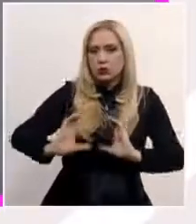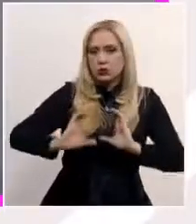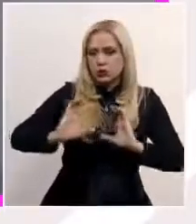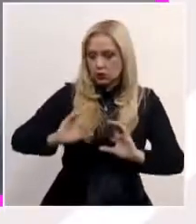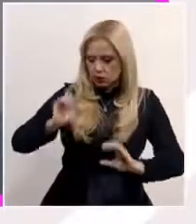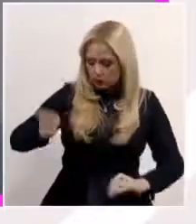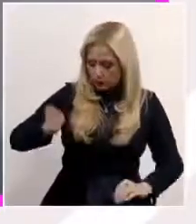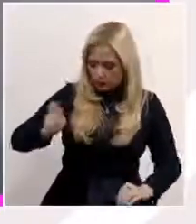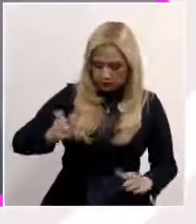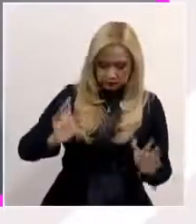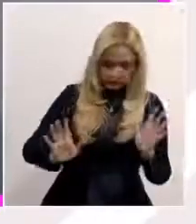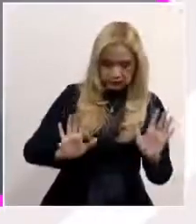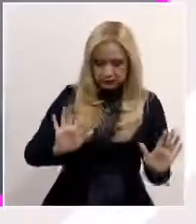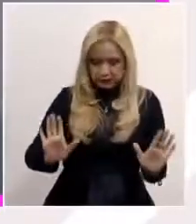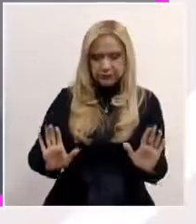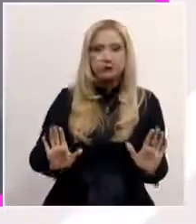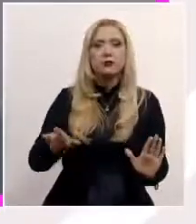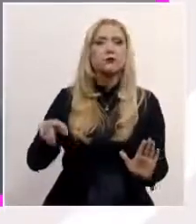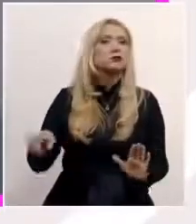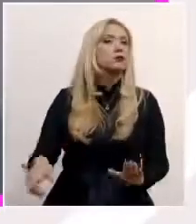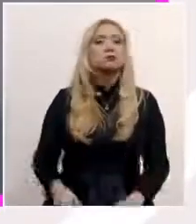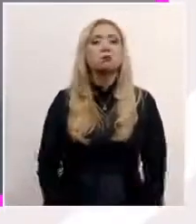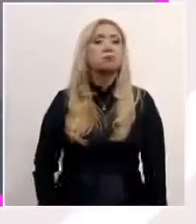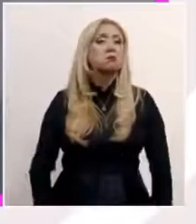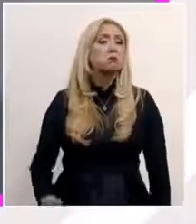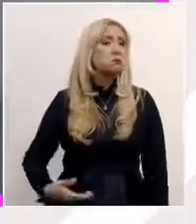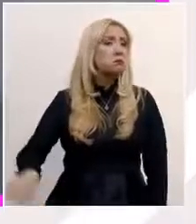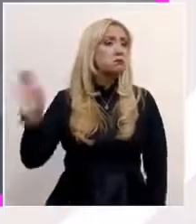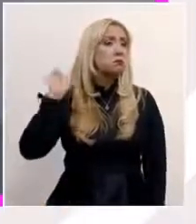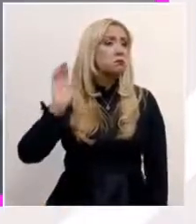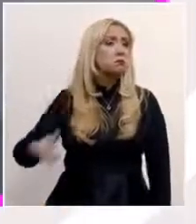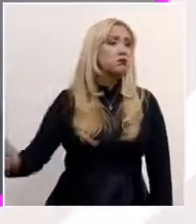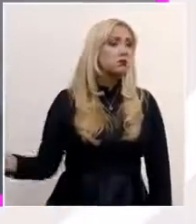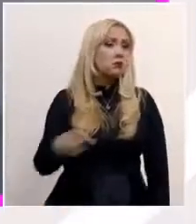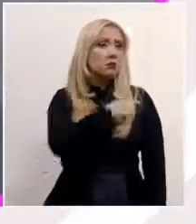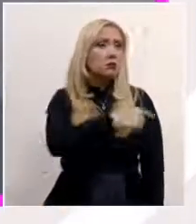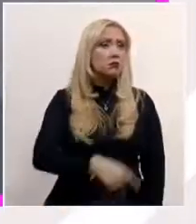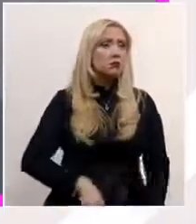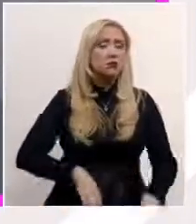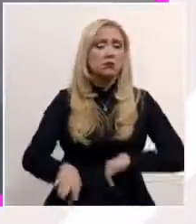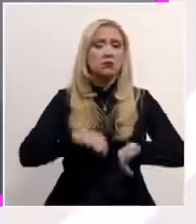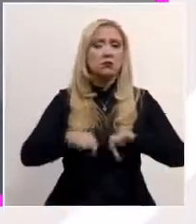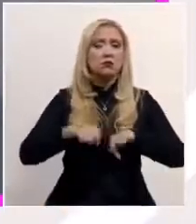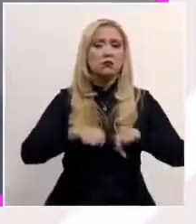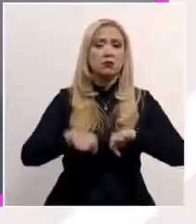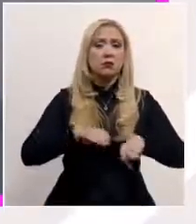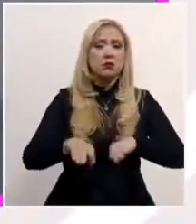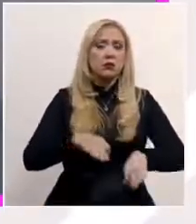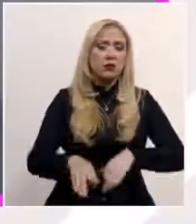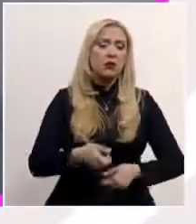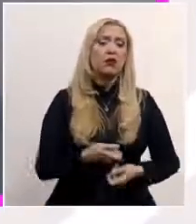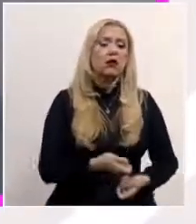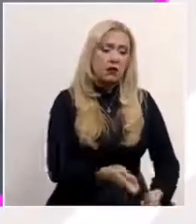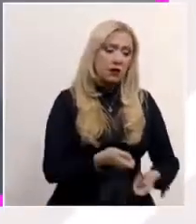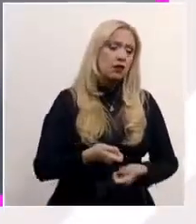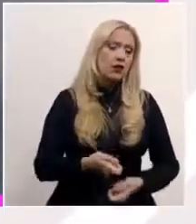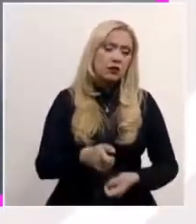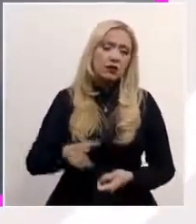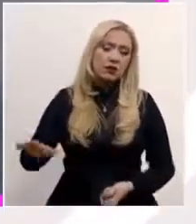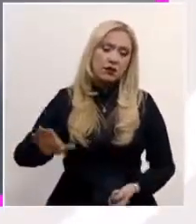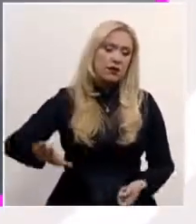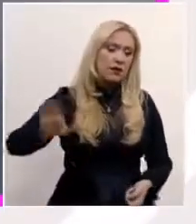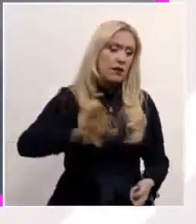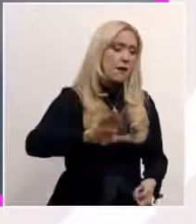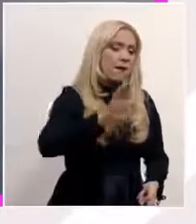estas situaciones, pero en el caso de ella no sucedió así. Se le pidió y se le exigió que siguiera cumpliendo con su trabajo de la forma que lo